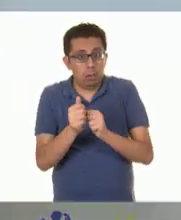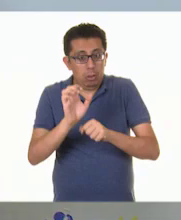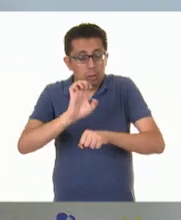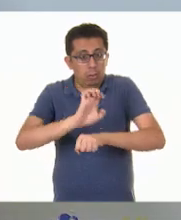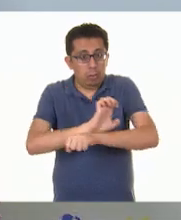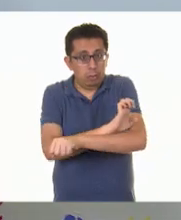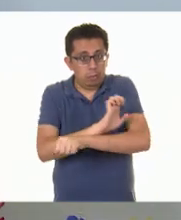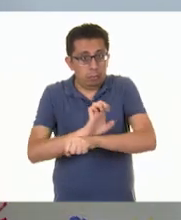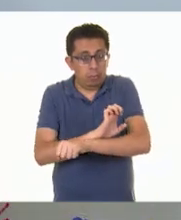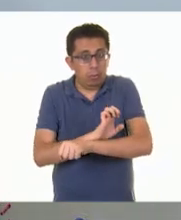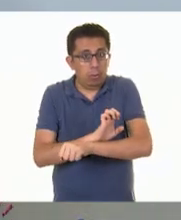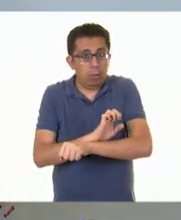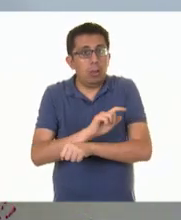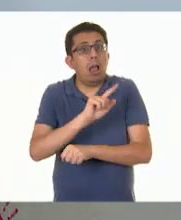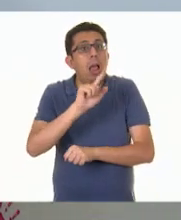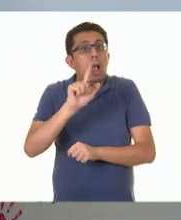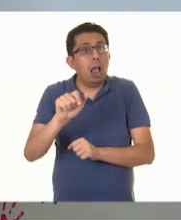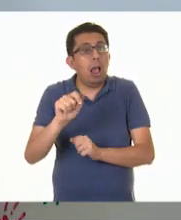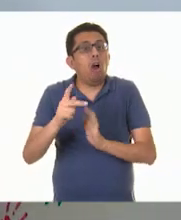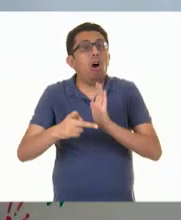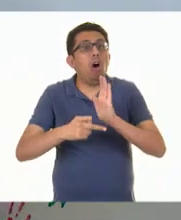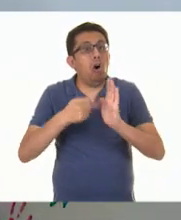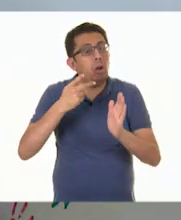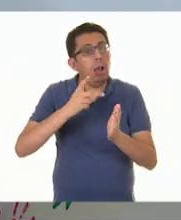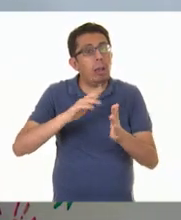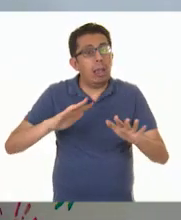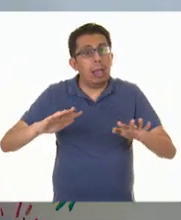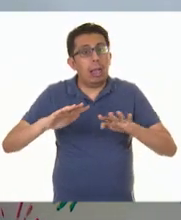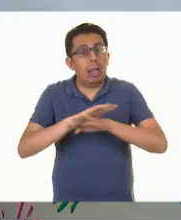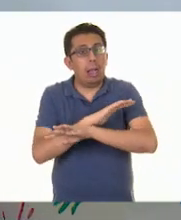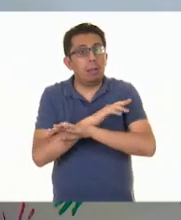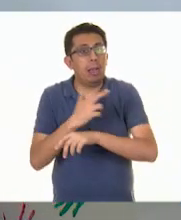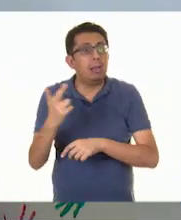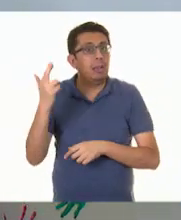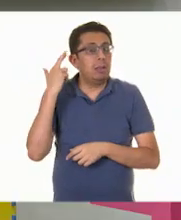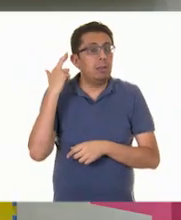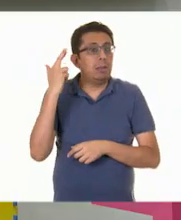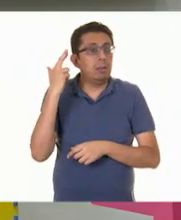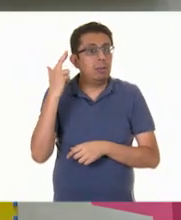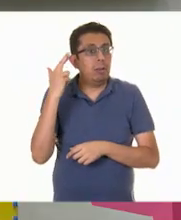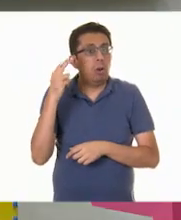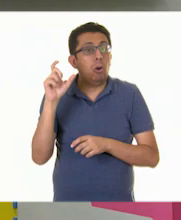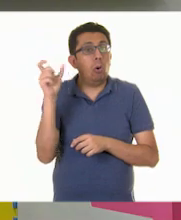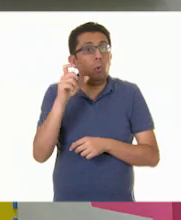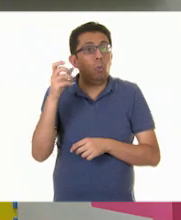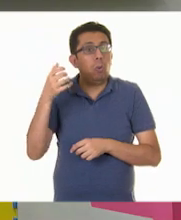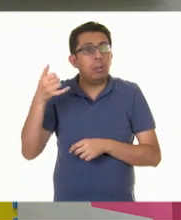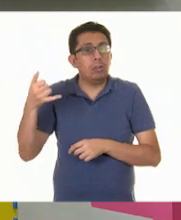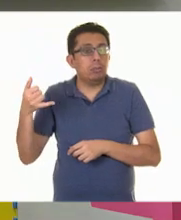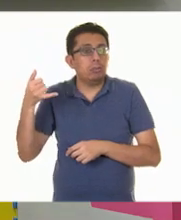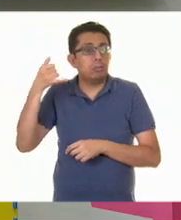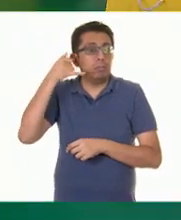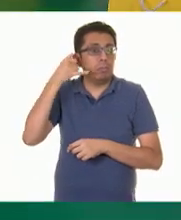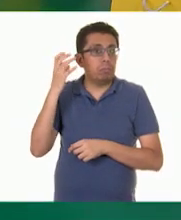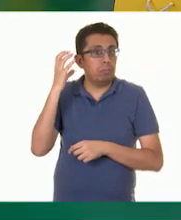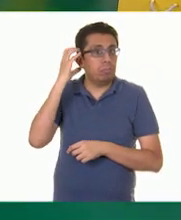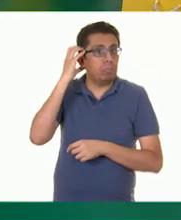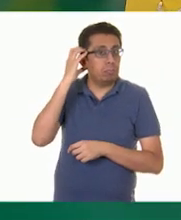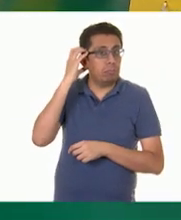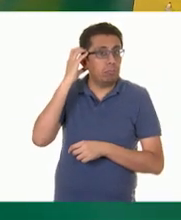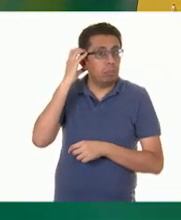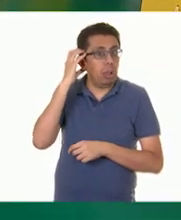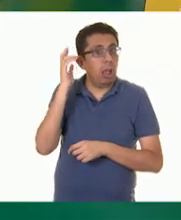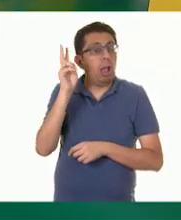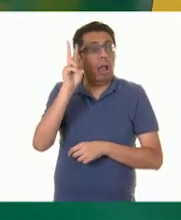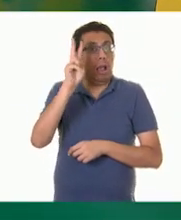se convierten de nuevo en sonido al llegar a los auriculares del otro teléfono. Es un viaje